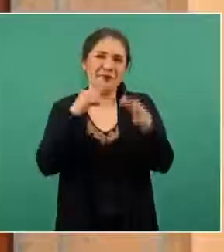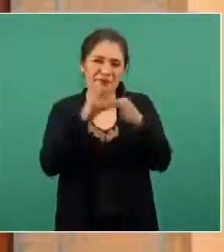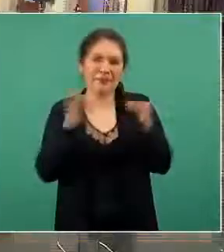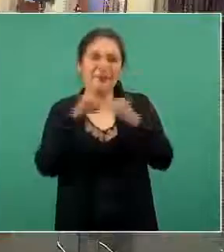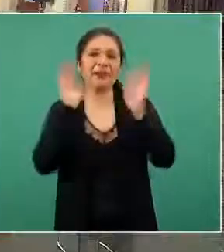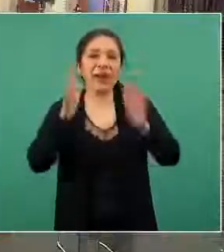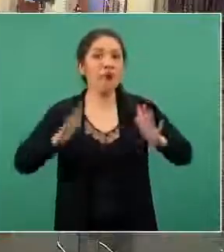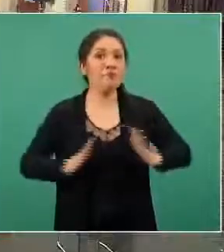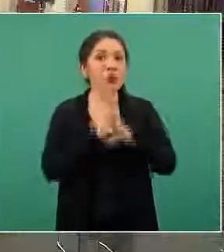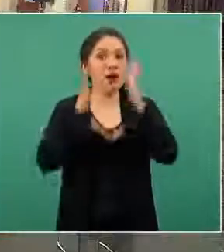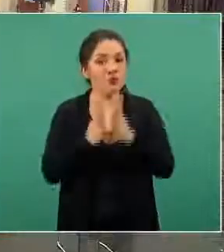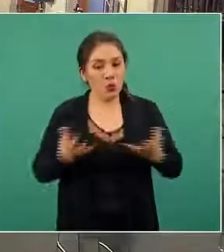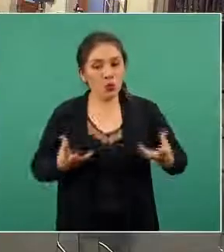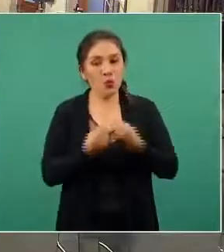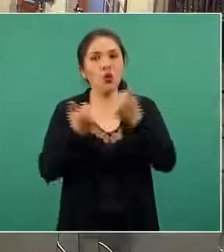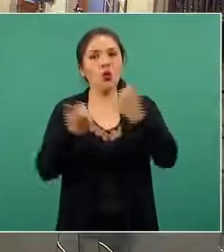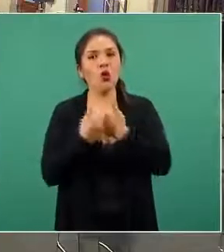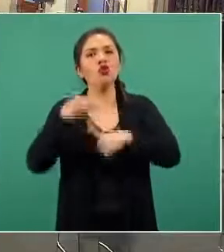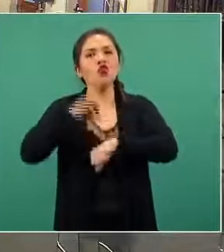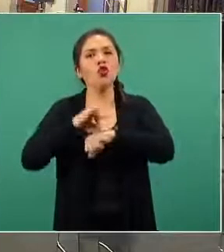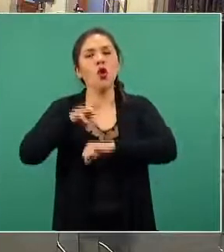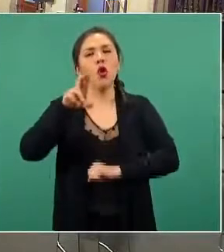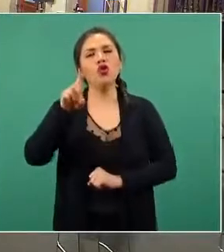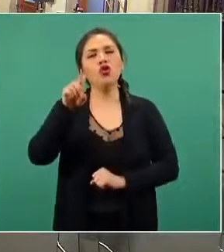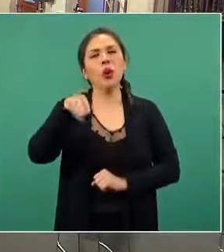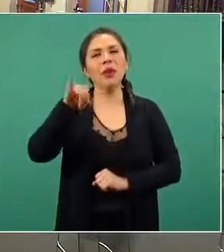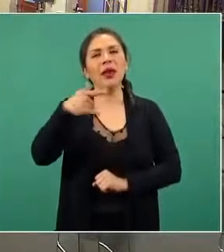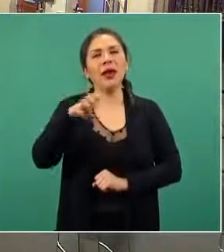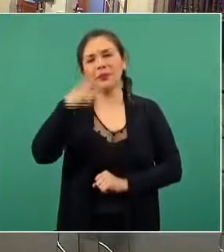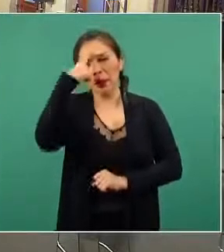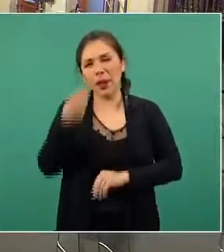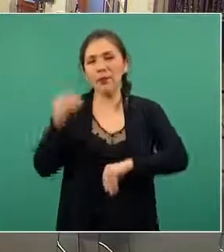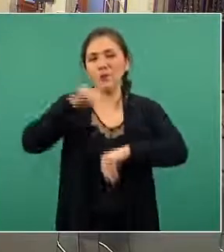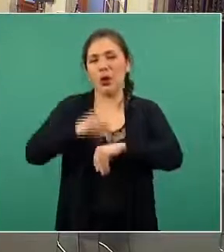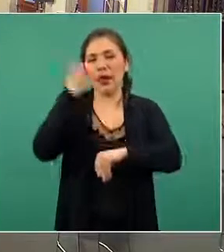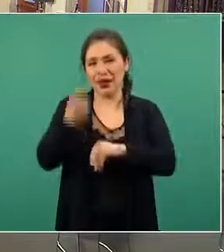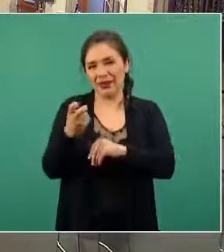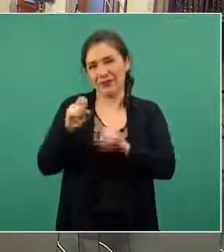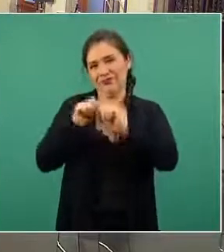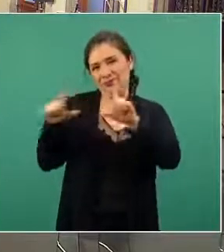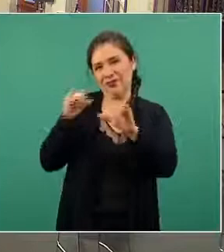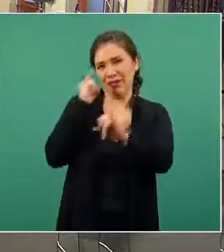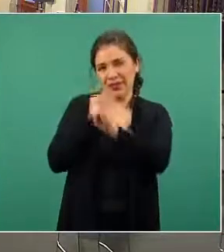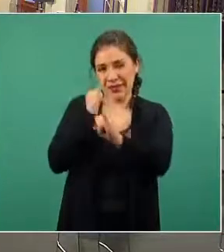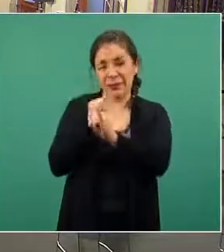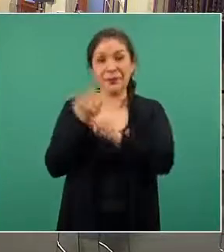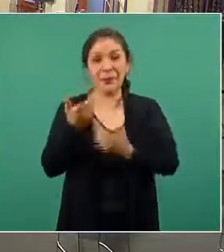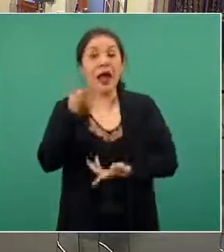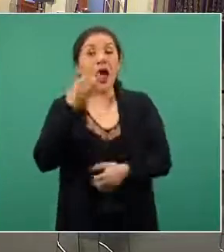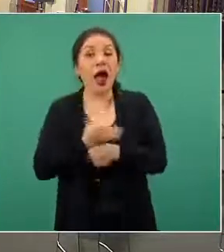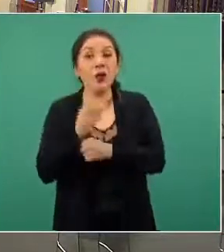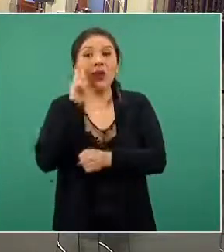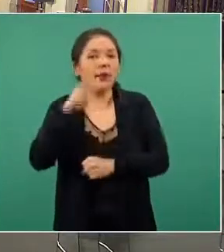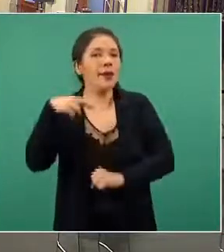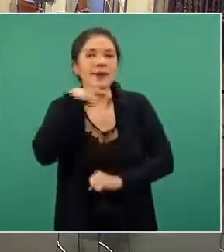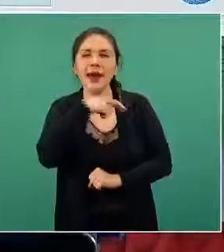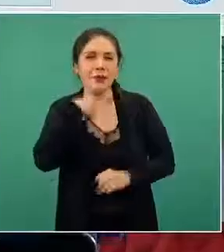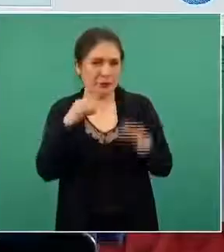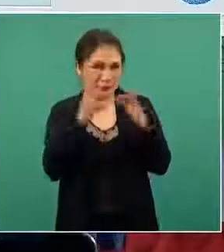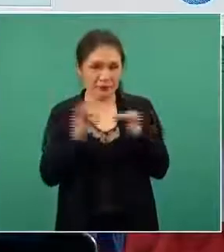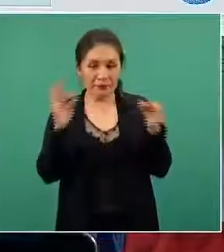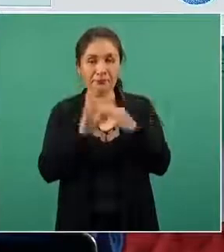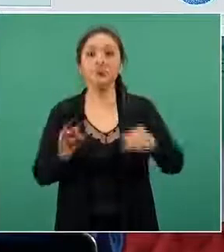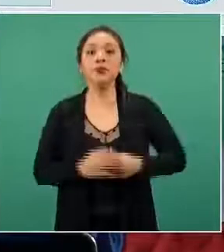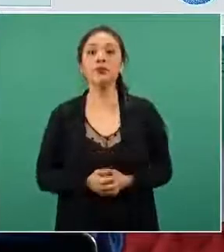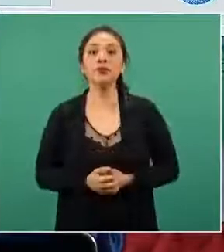participó importantemente junto con el doctor Domínguez Charit en la implementación de esta plataforma, que vamos a ver